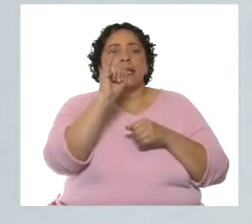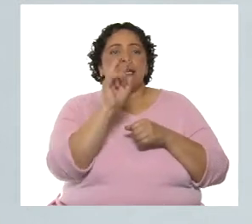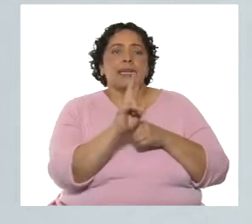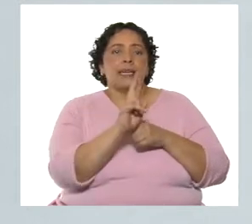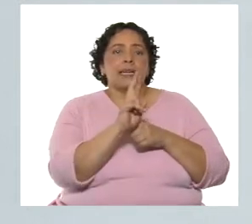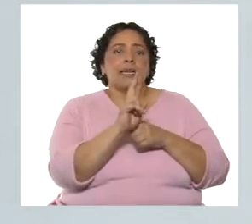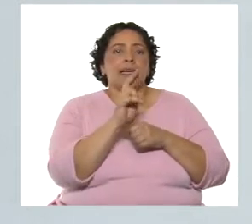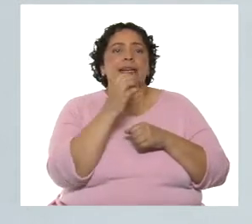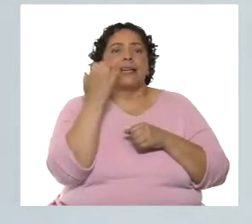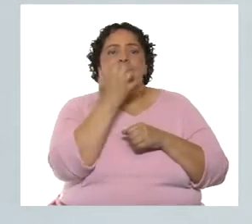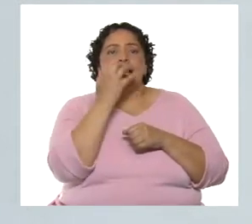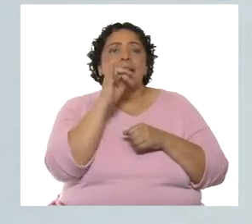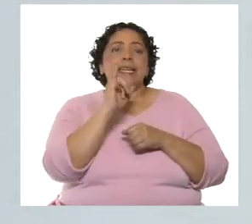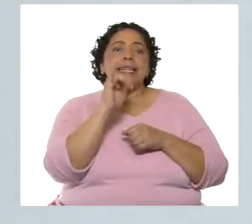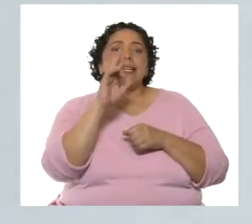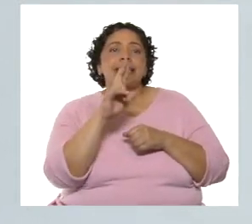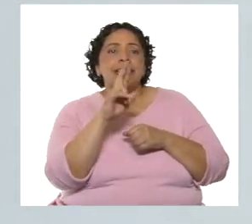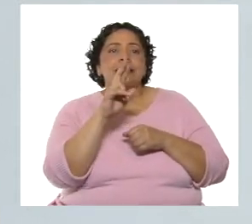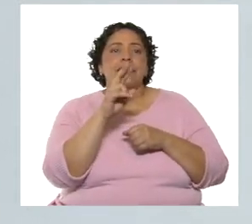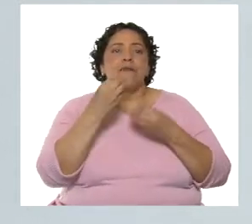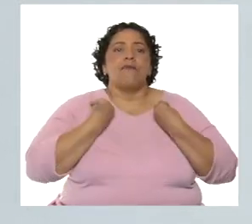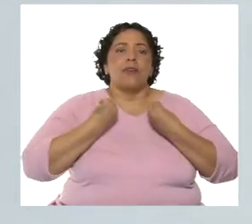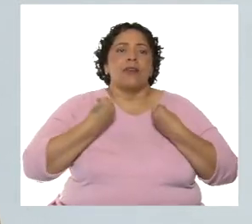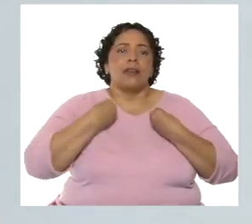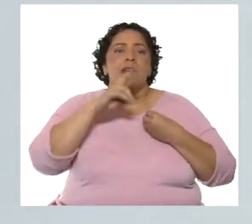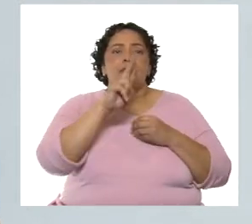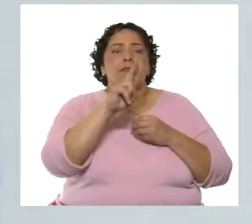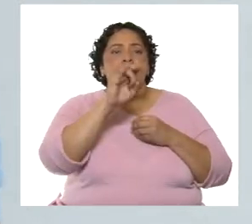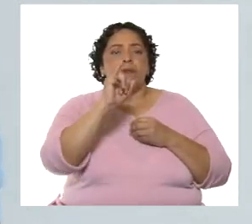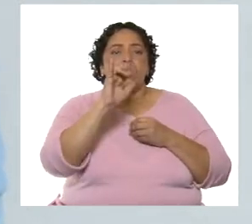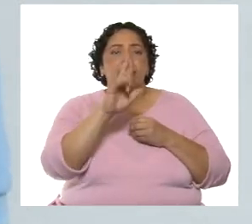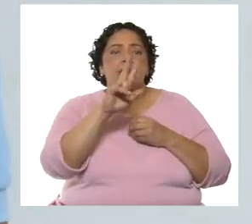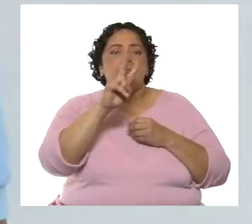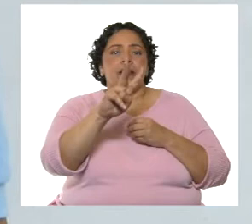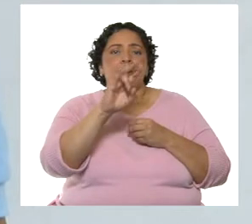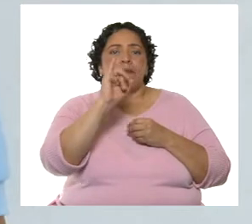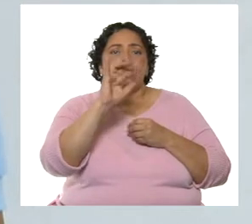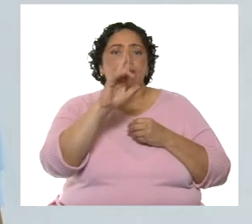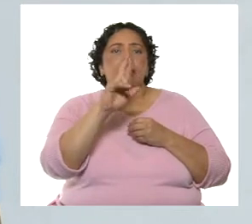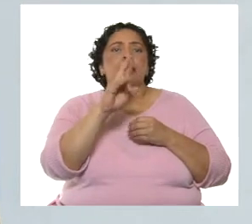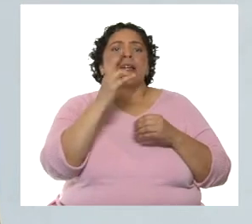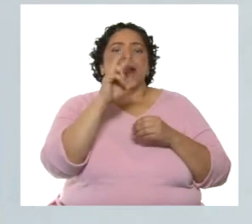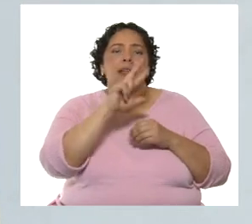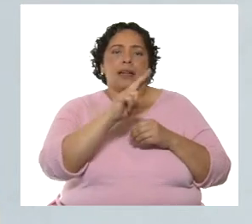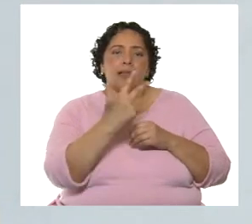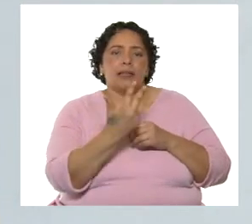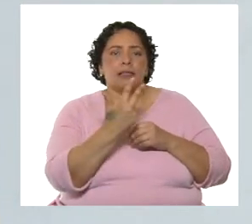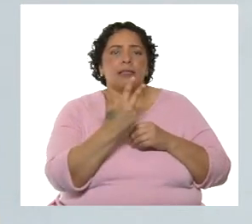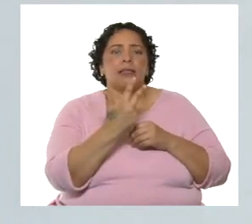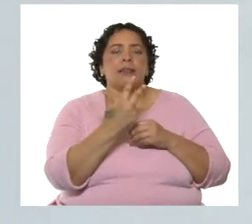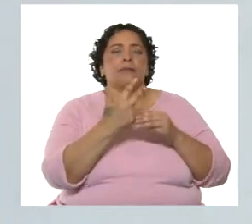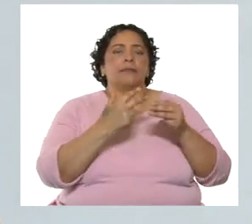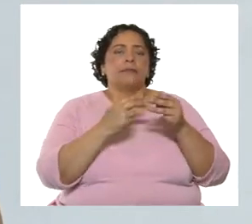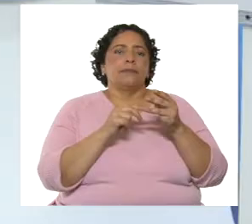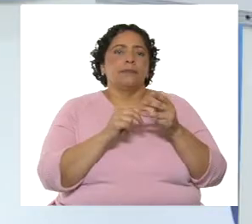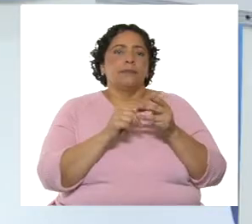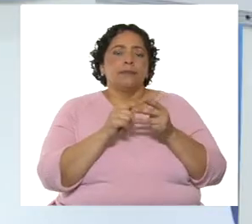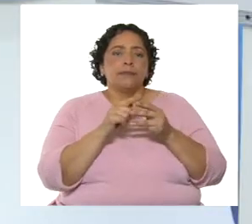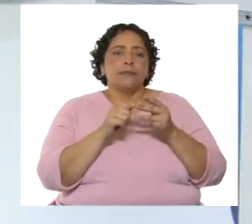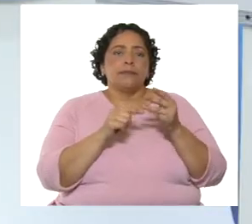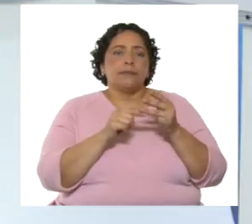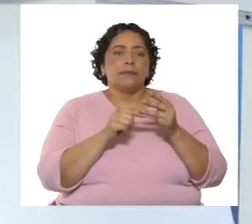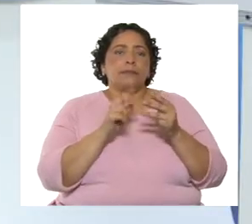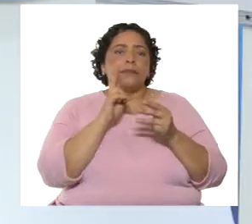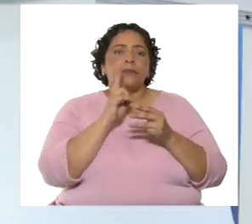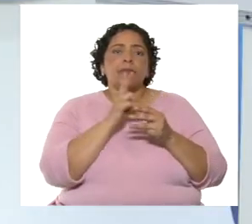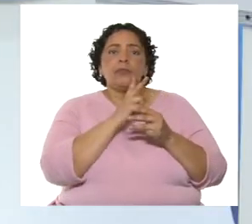ir, como reír y vivir, están conjugados en la tercera conjugación. Muy bien. Entonces, los